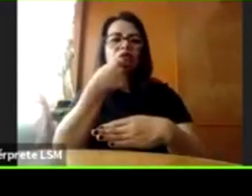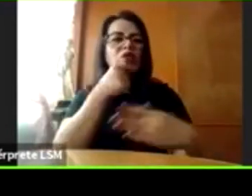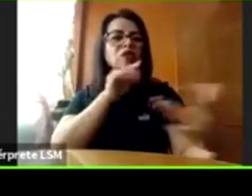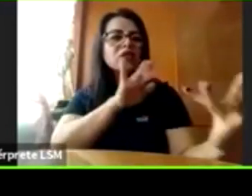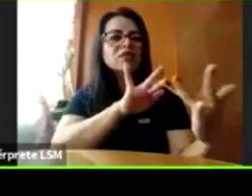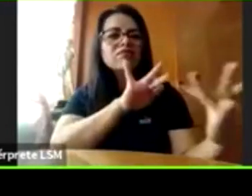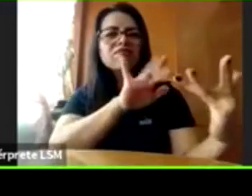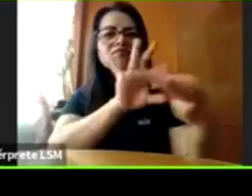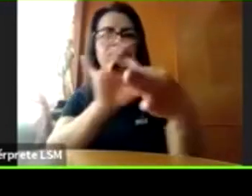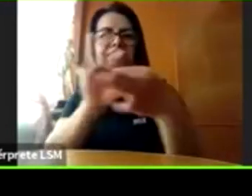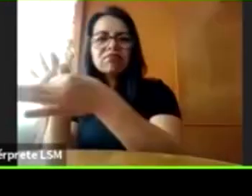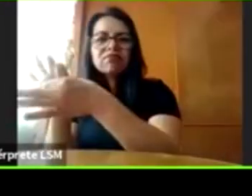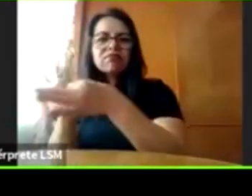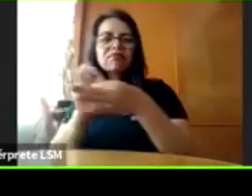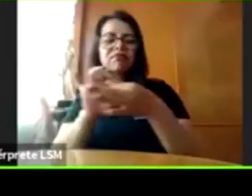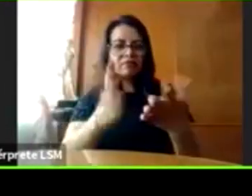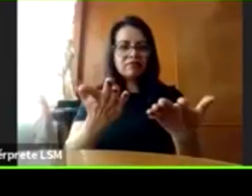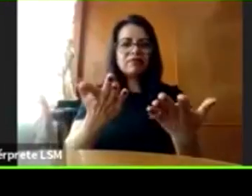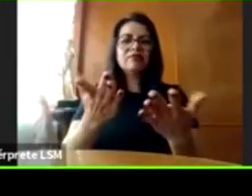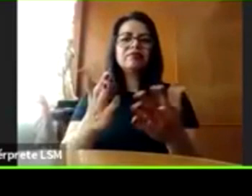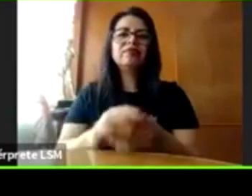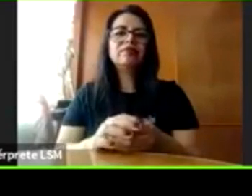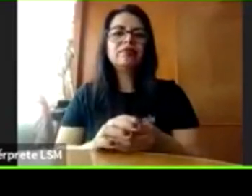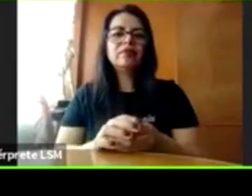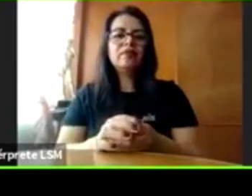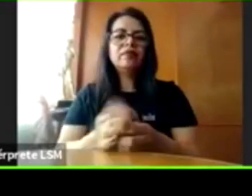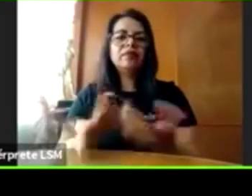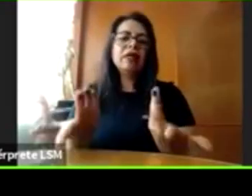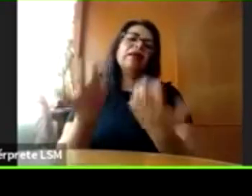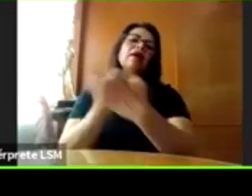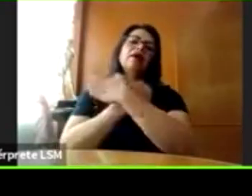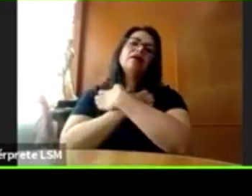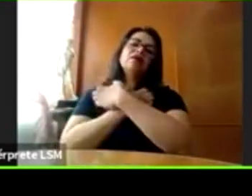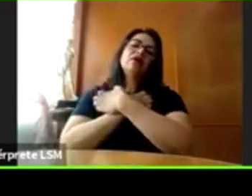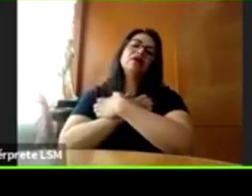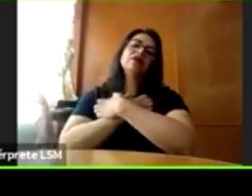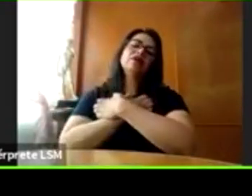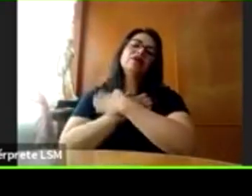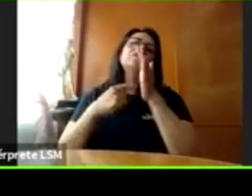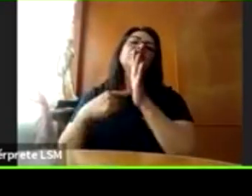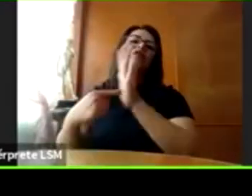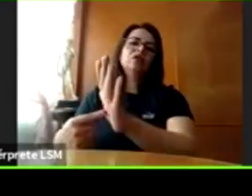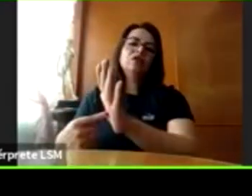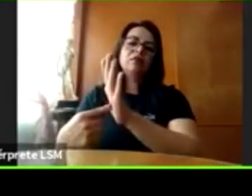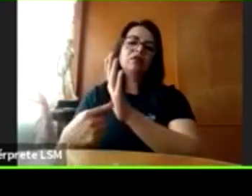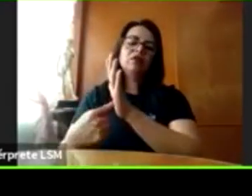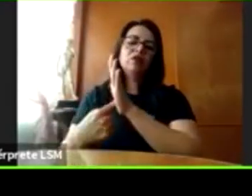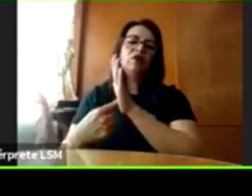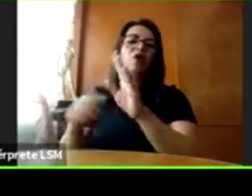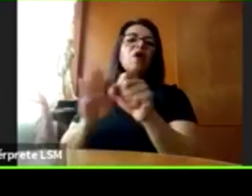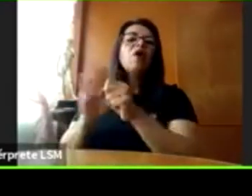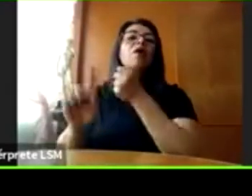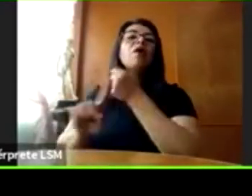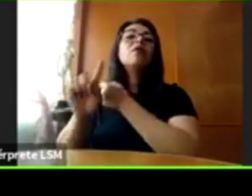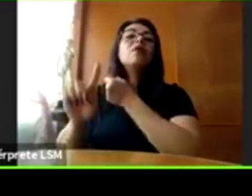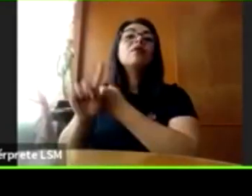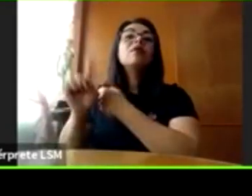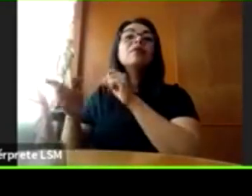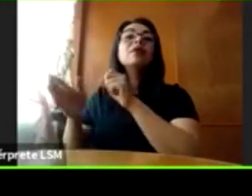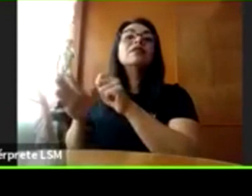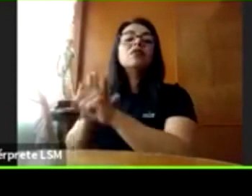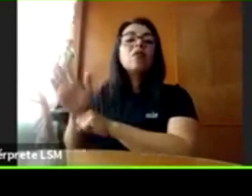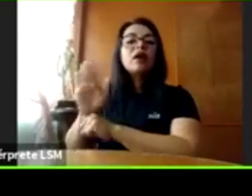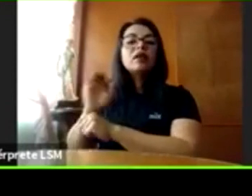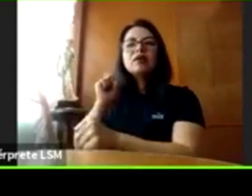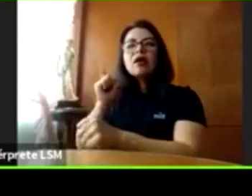deportivos, etcétera. En educación les hacemos ver cuáles son las señales, cuáles son los síntomas que puede uno